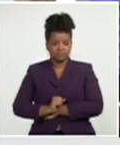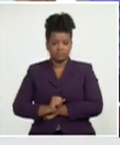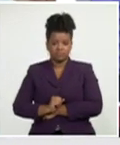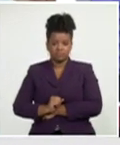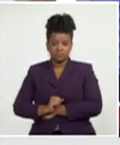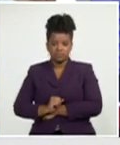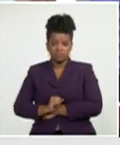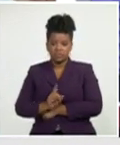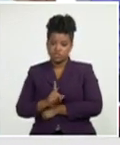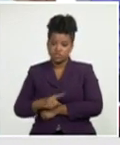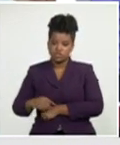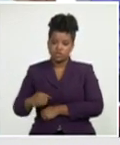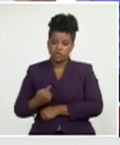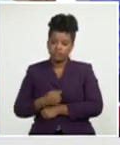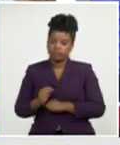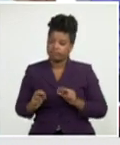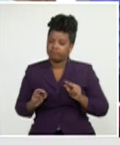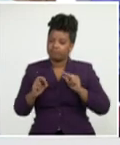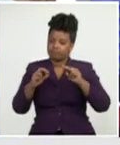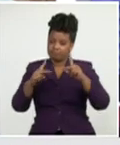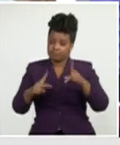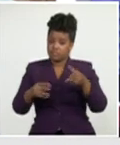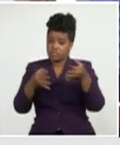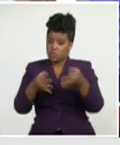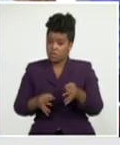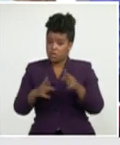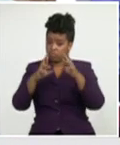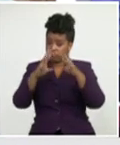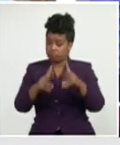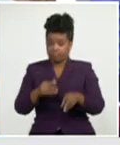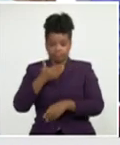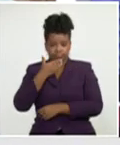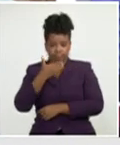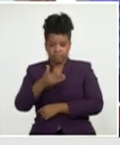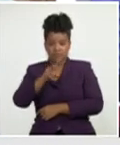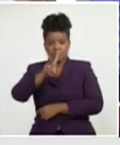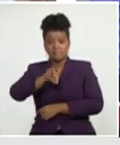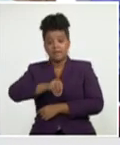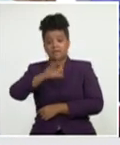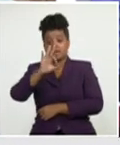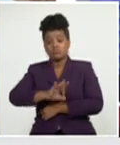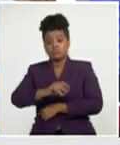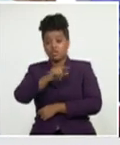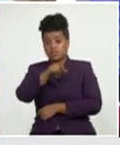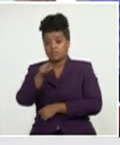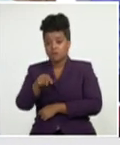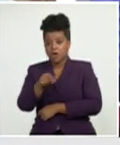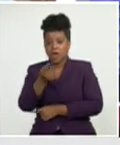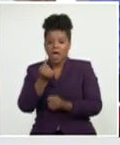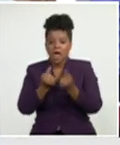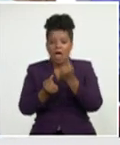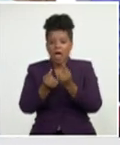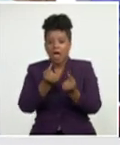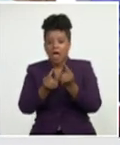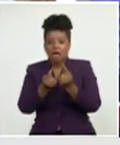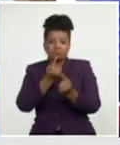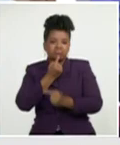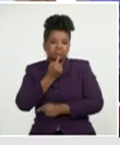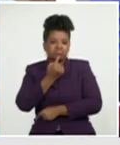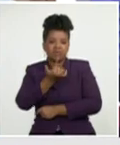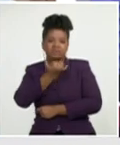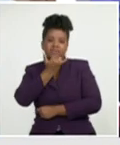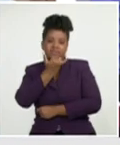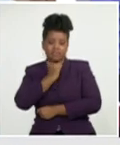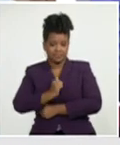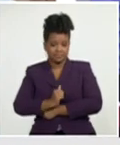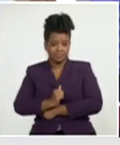nos hizo y en términos de seguridad los resultados también fueron excelentes. Apenas un 20% de incidencia de eventos adversos, todos leves o moderados. Y